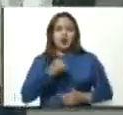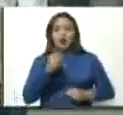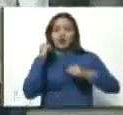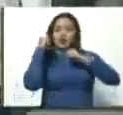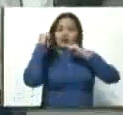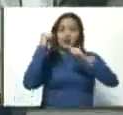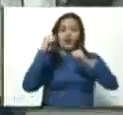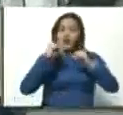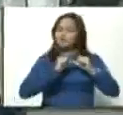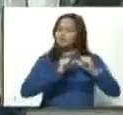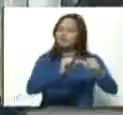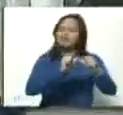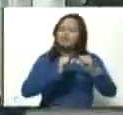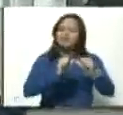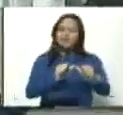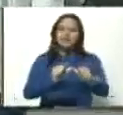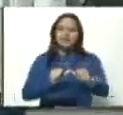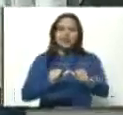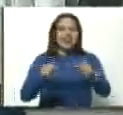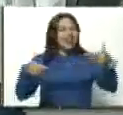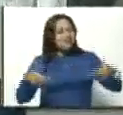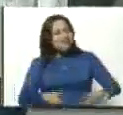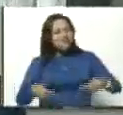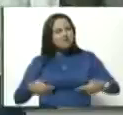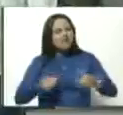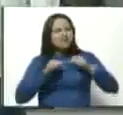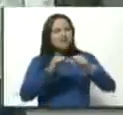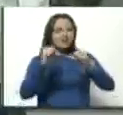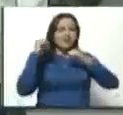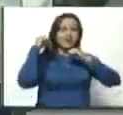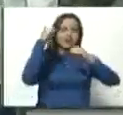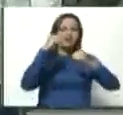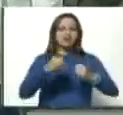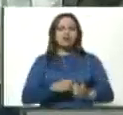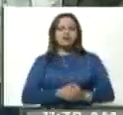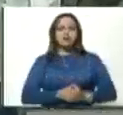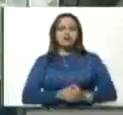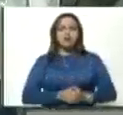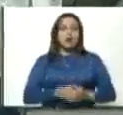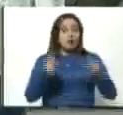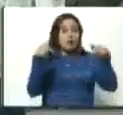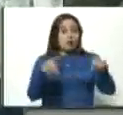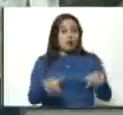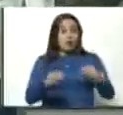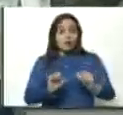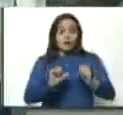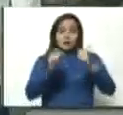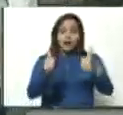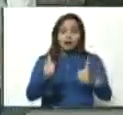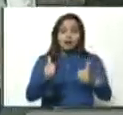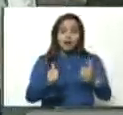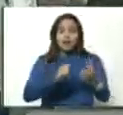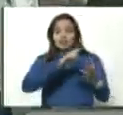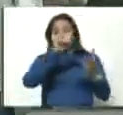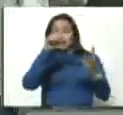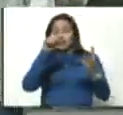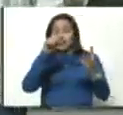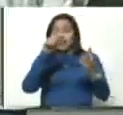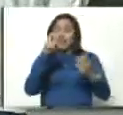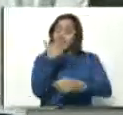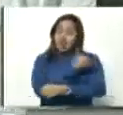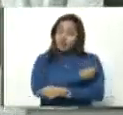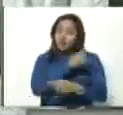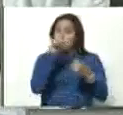logros permanentes, en una resistencia victoriosa, ¿verdad? Cuando hoy comenzamos el tercer refuerzo,